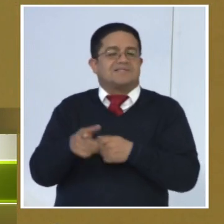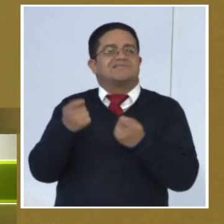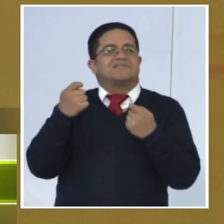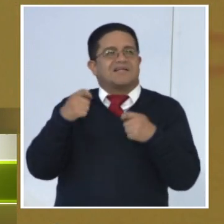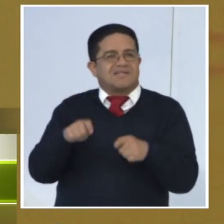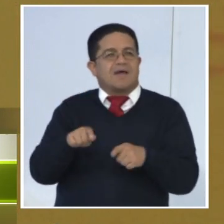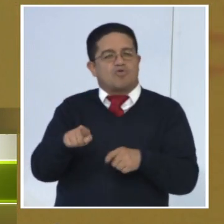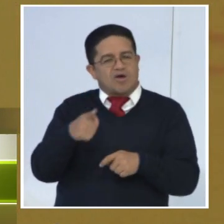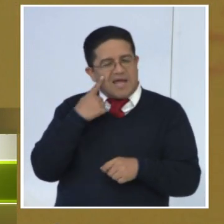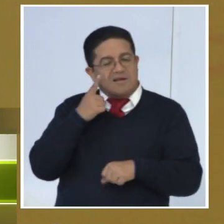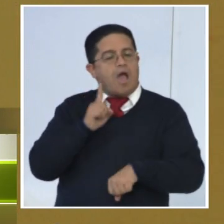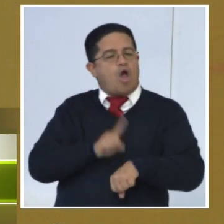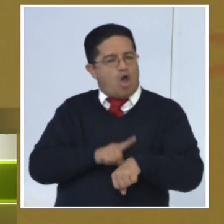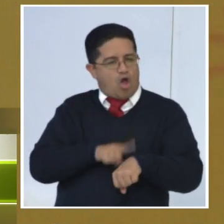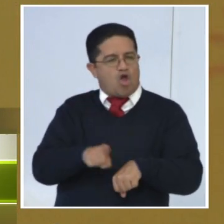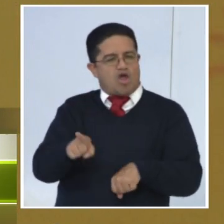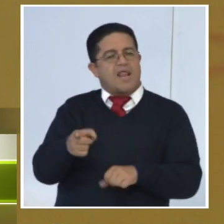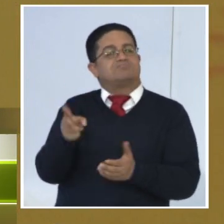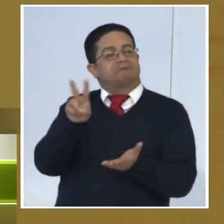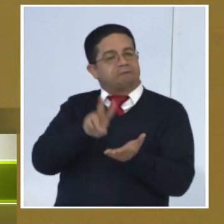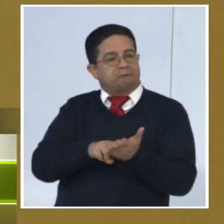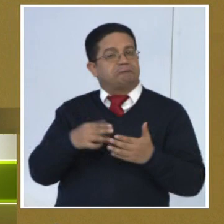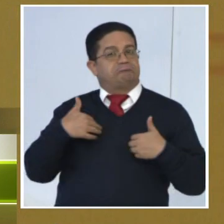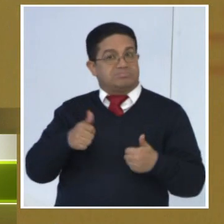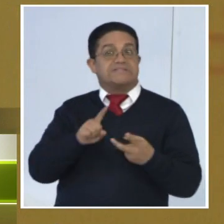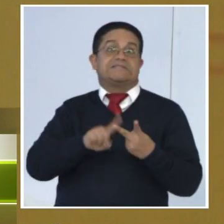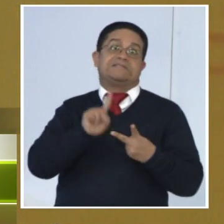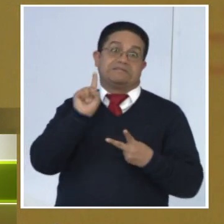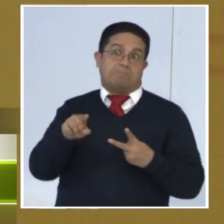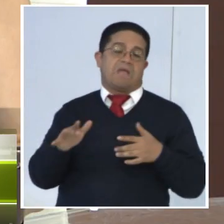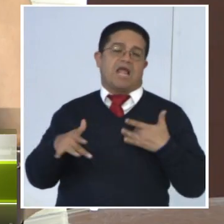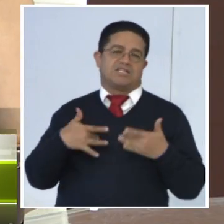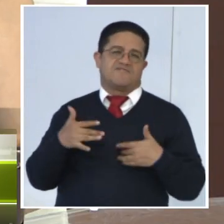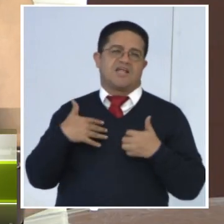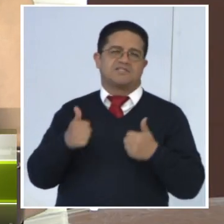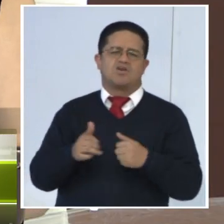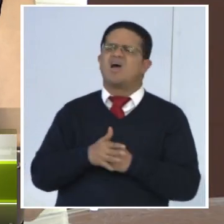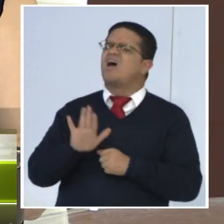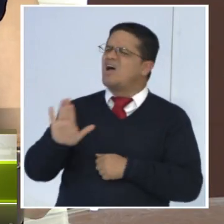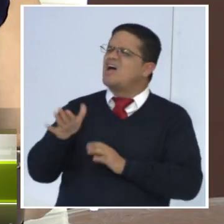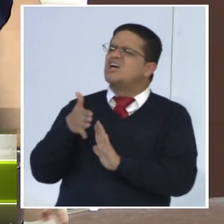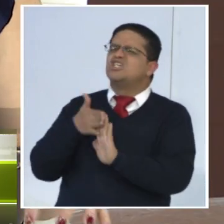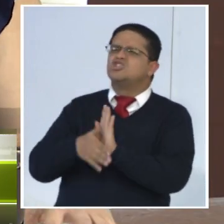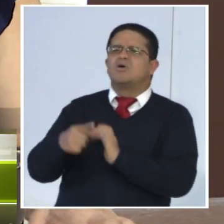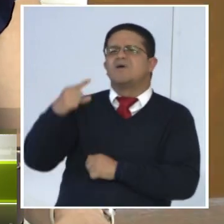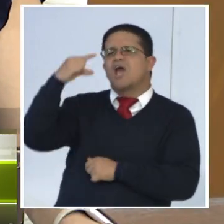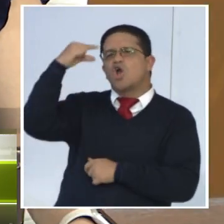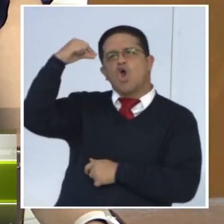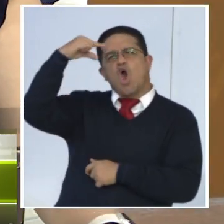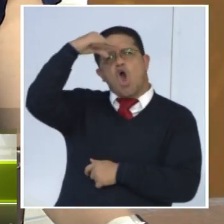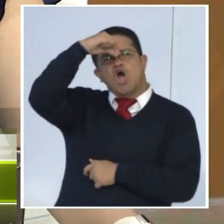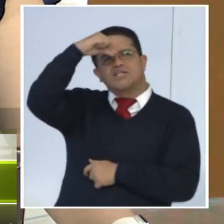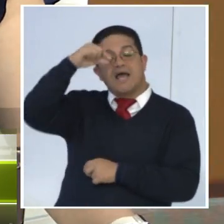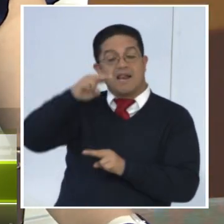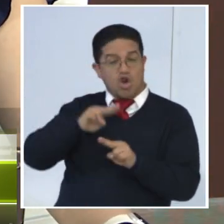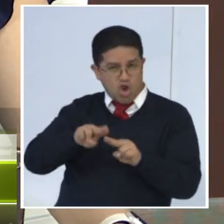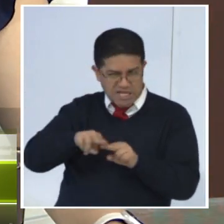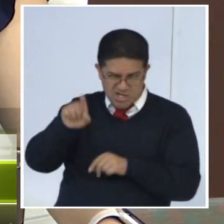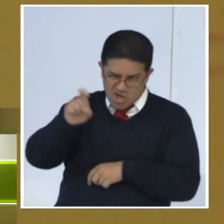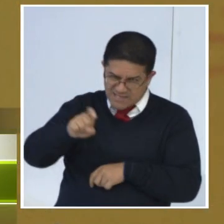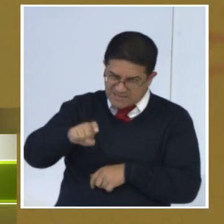muchachos mantengan un horario saludable y mantengan actividades saludables dentro de la casa. Con respecto a las lágrimas artificiales, ¿incluso los niños las